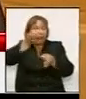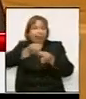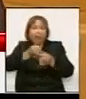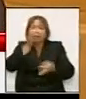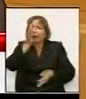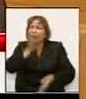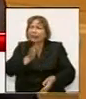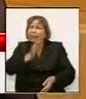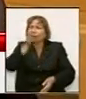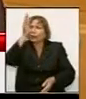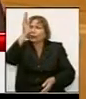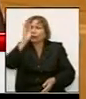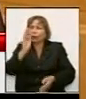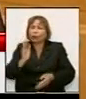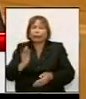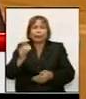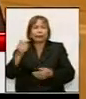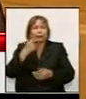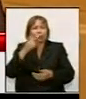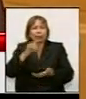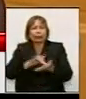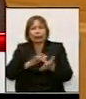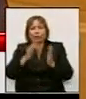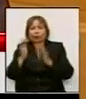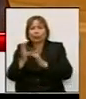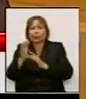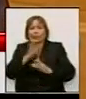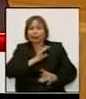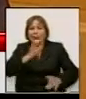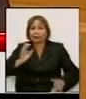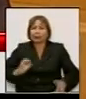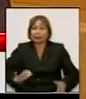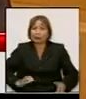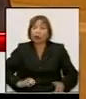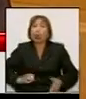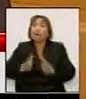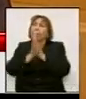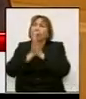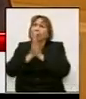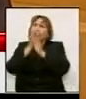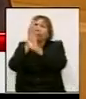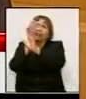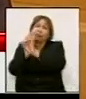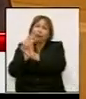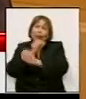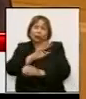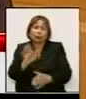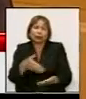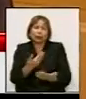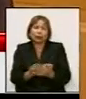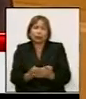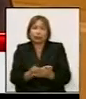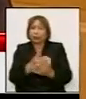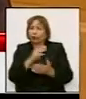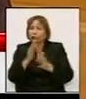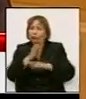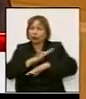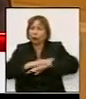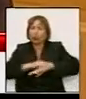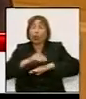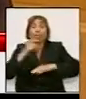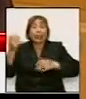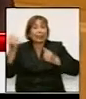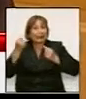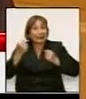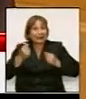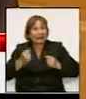sea Dios, Padre de nuestro Señor Jesucristo, Padre de misericordia y Dios de todo consuelo. Él nos